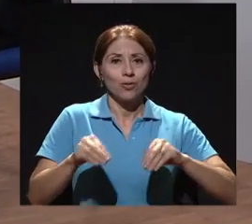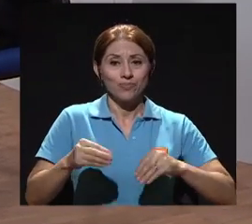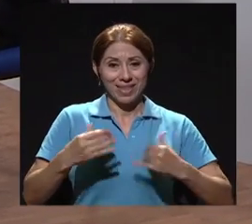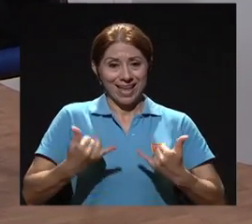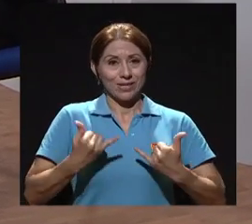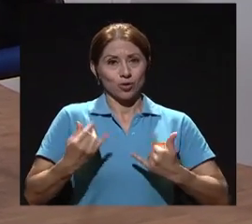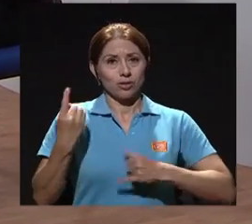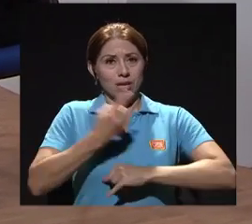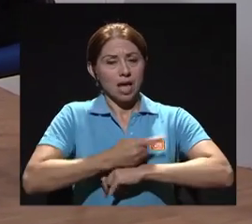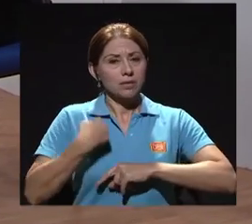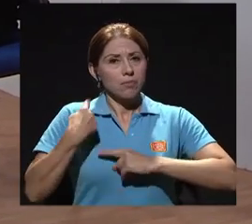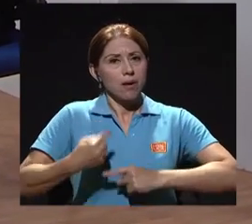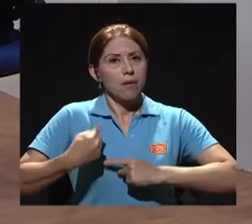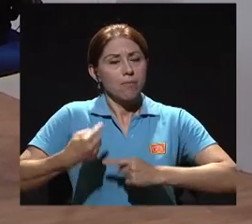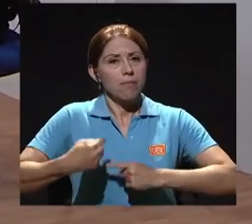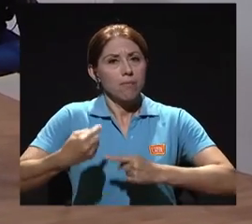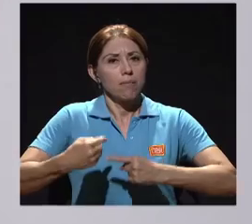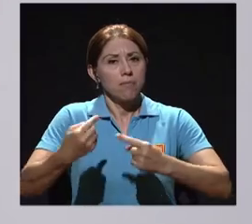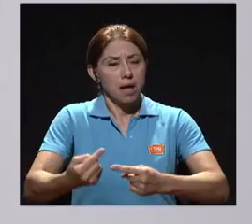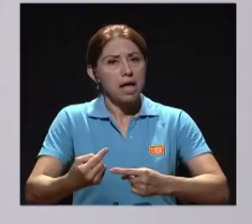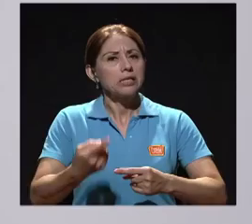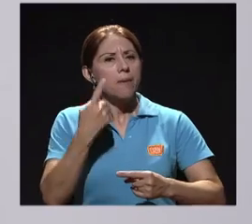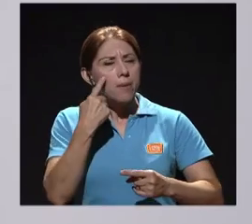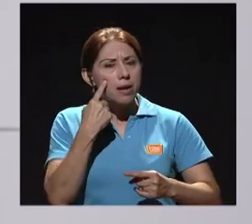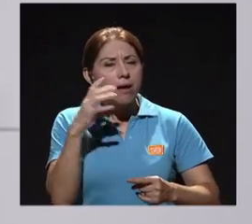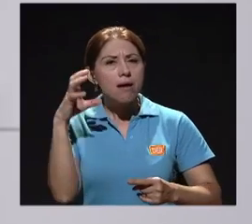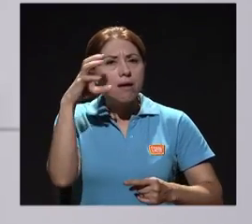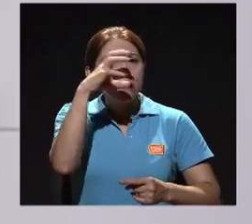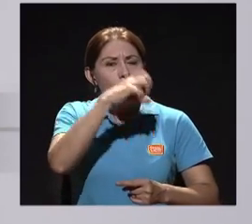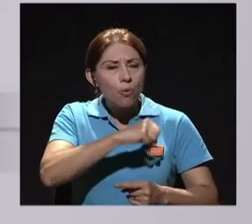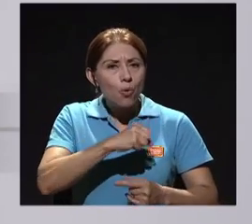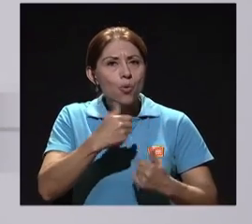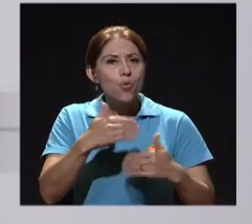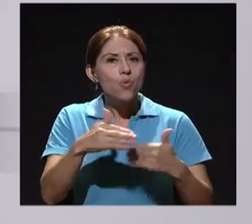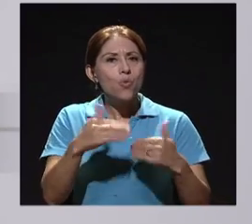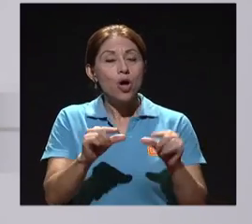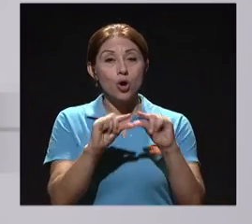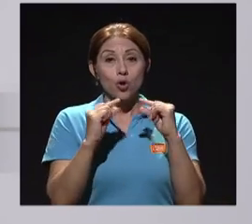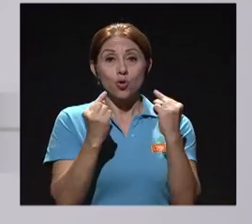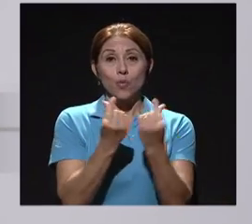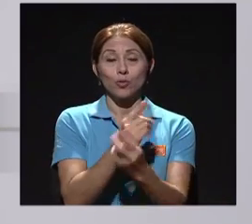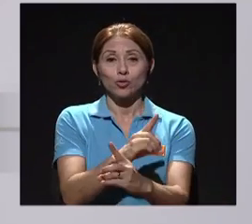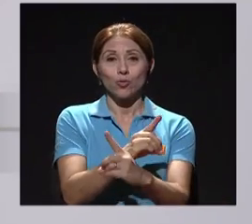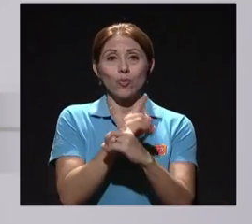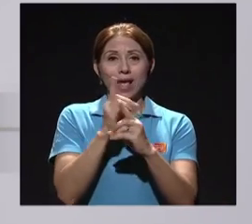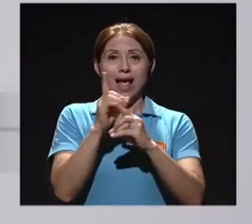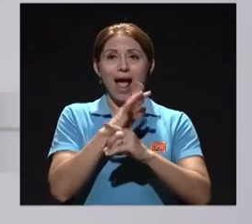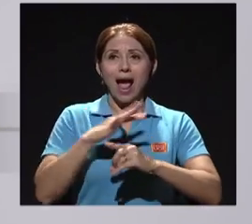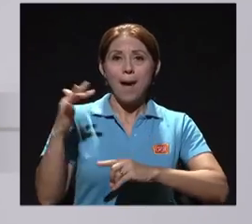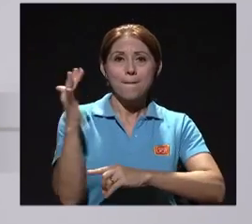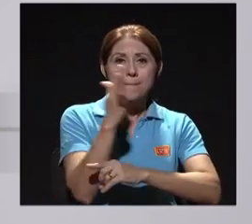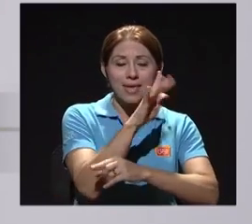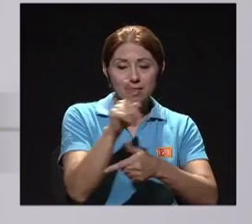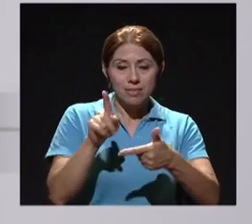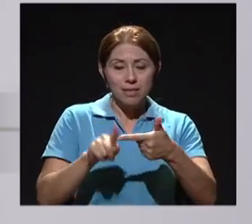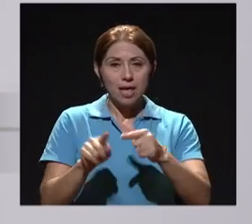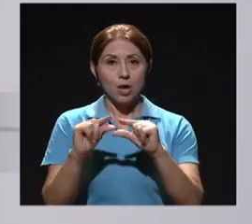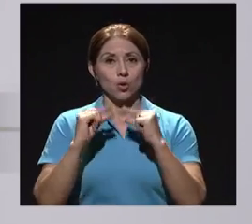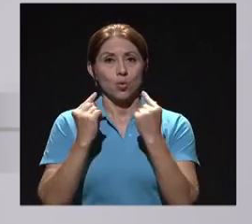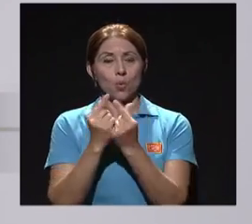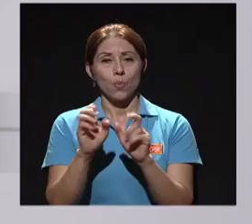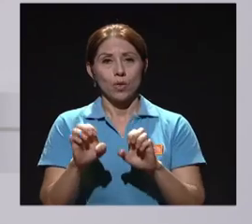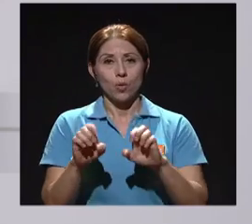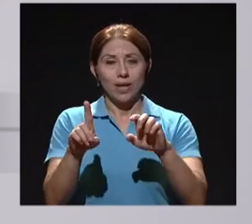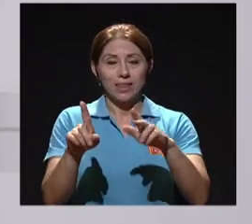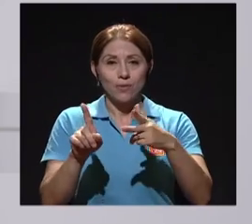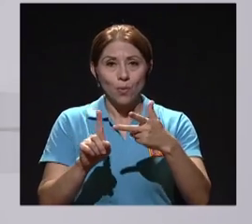todos estos días se van a ir manifestando cómo se han unido no solamente los grupos ambientalistas el sector académico